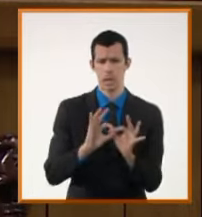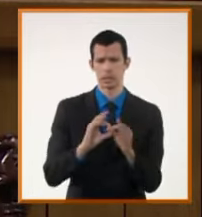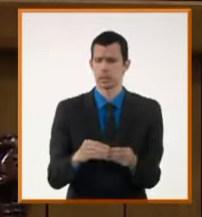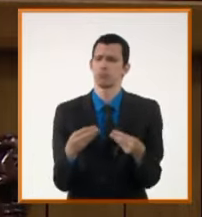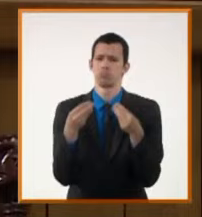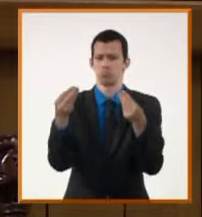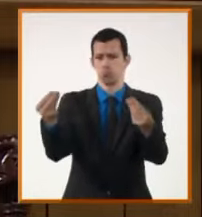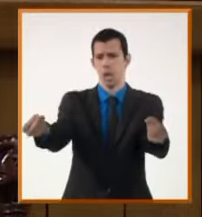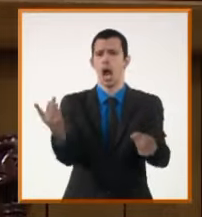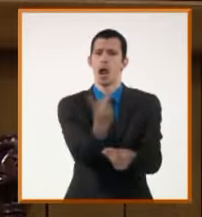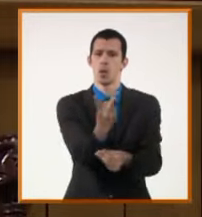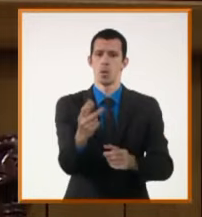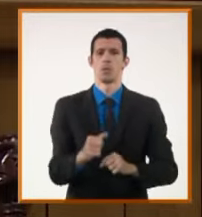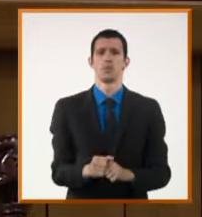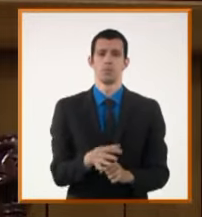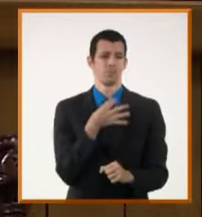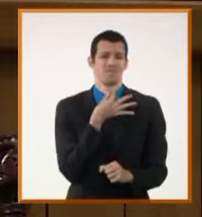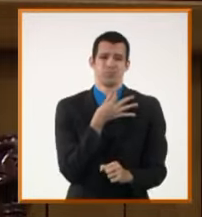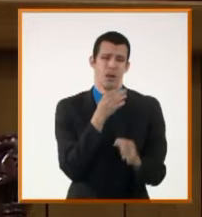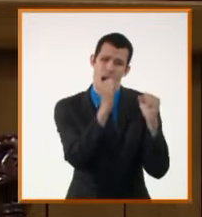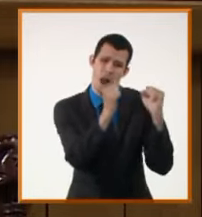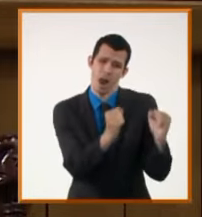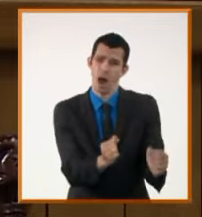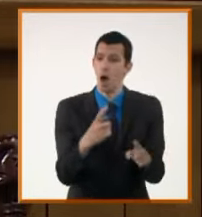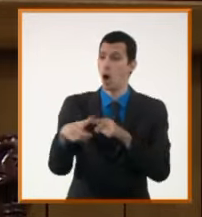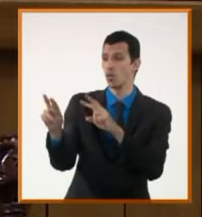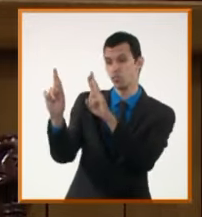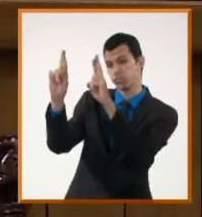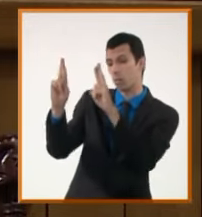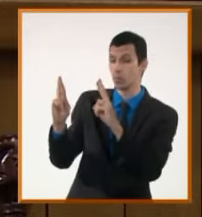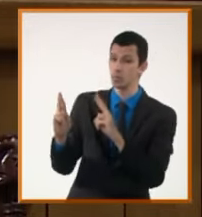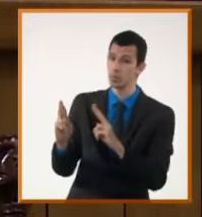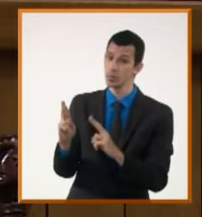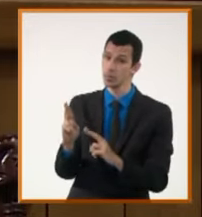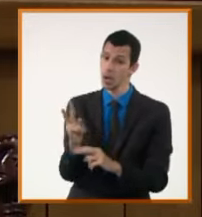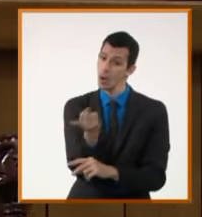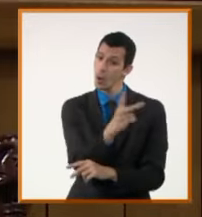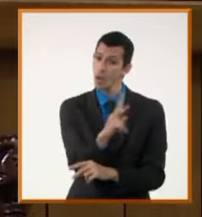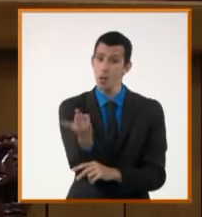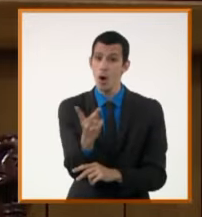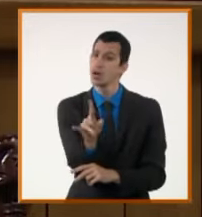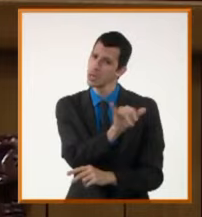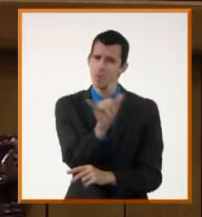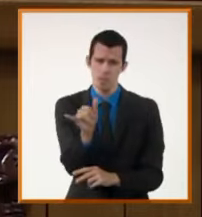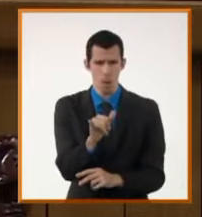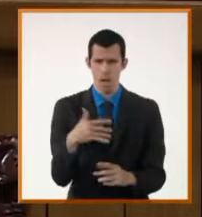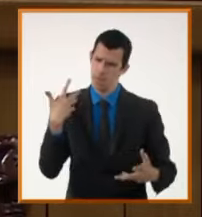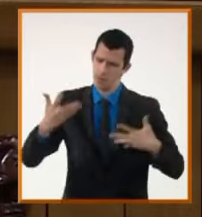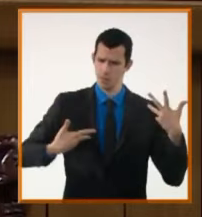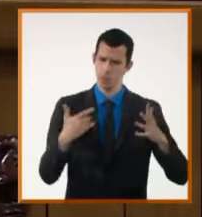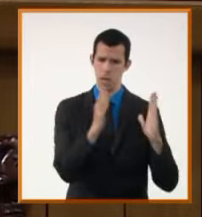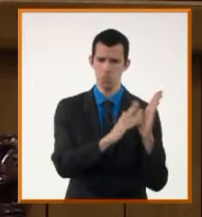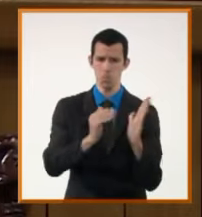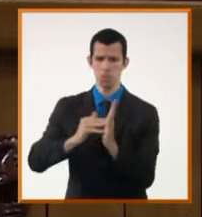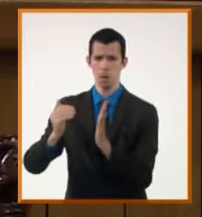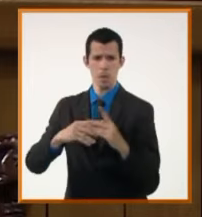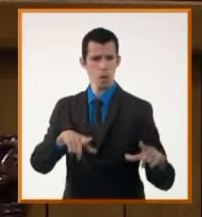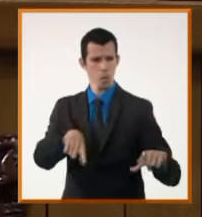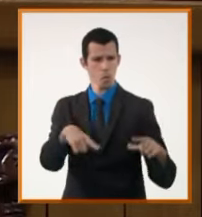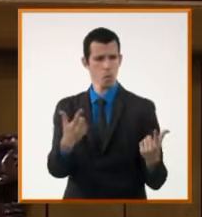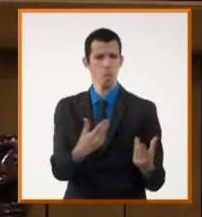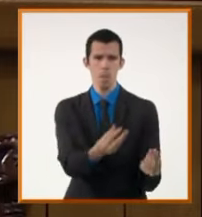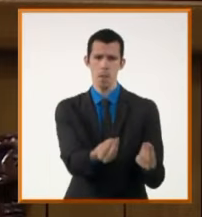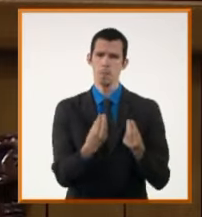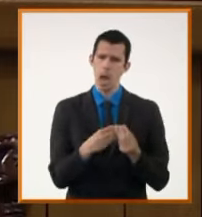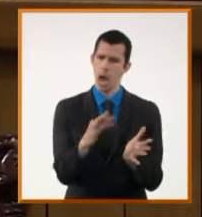la electricidad y, en fin, muchos servicios en el país. Y nosotros ratificamos que